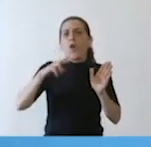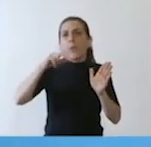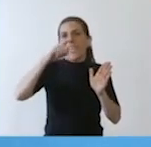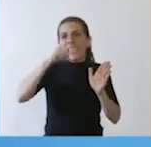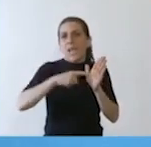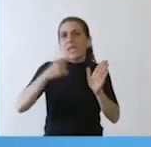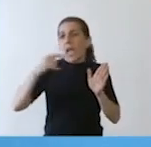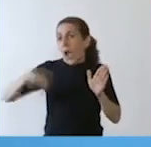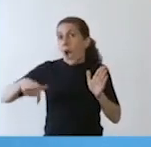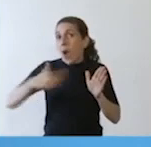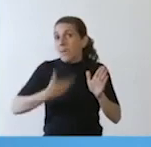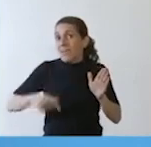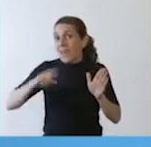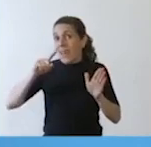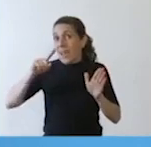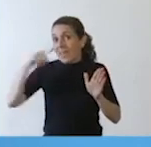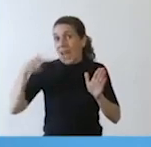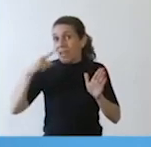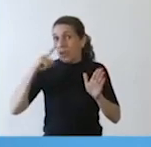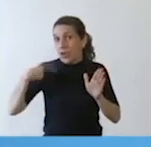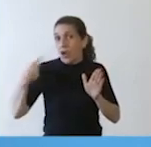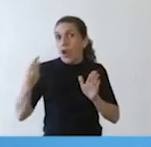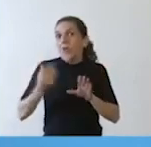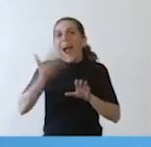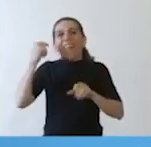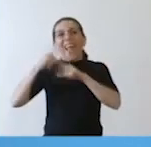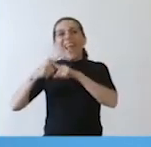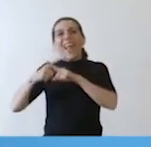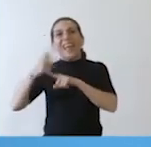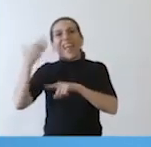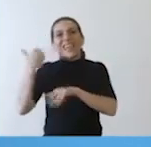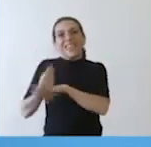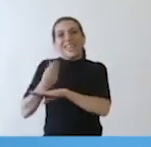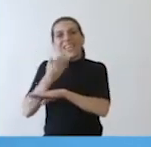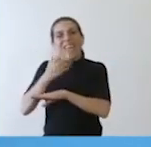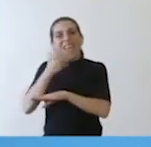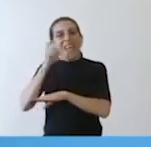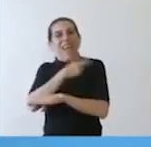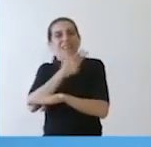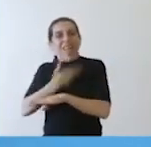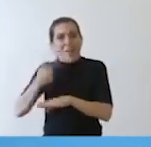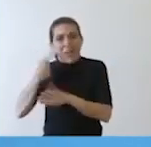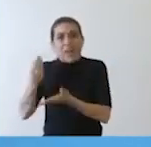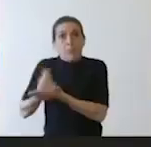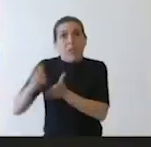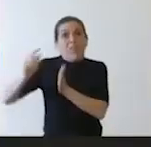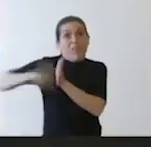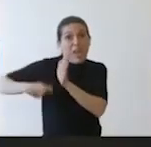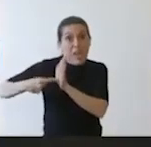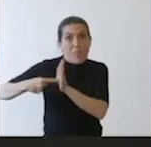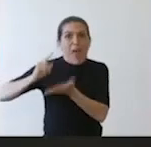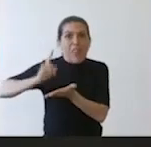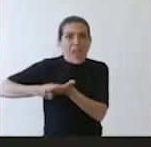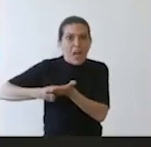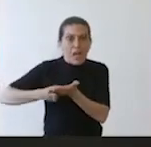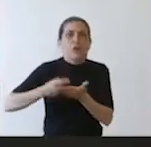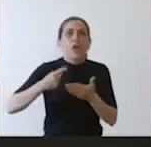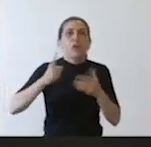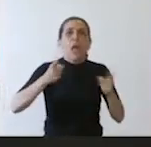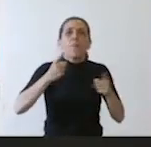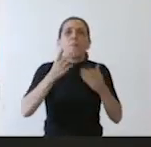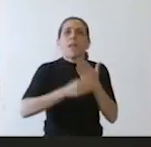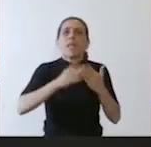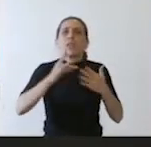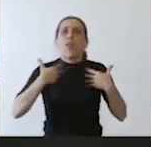actual presidente de la Nación cuando era jefe de gabinete y el ministro de Salud actual. Estamos